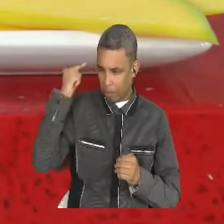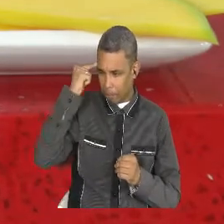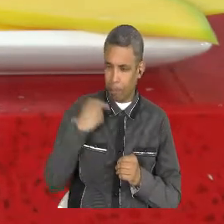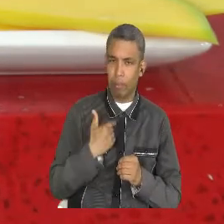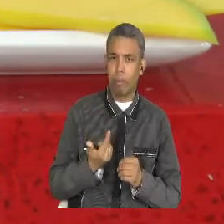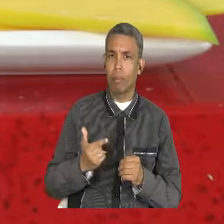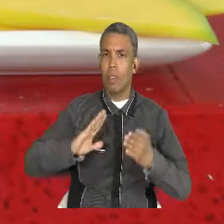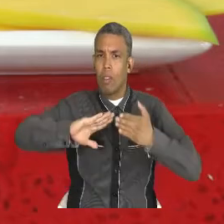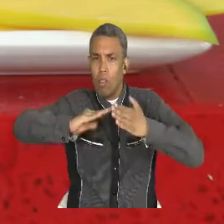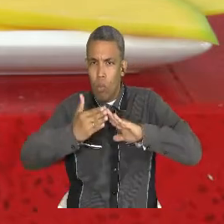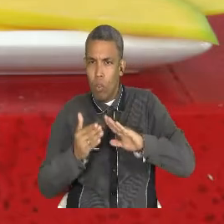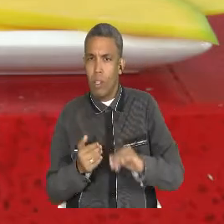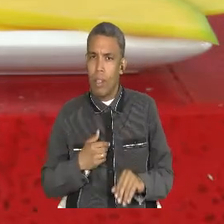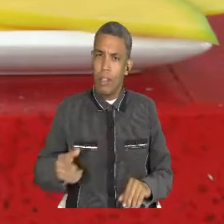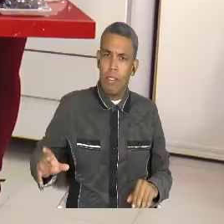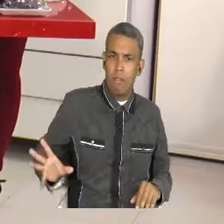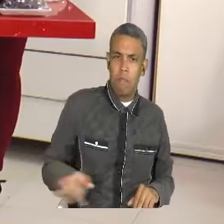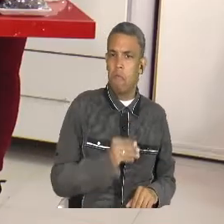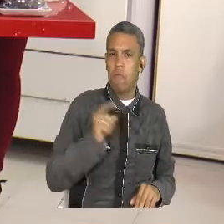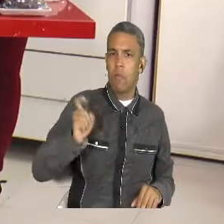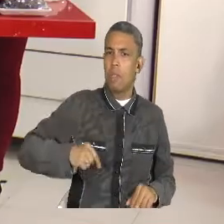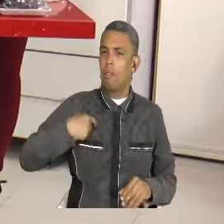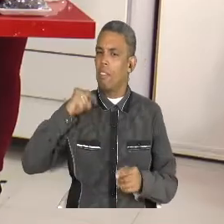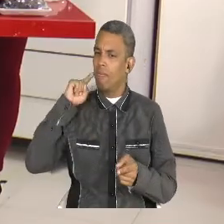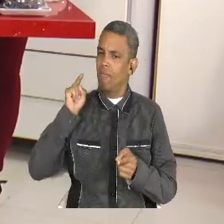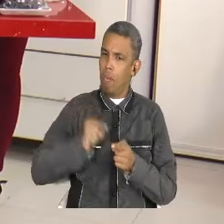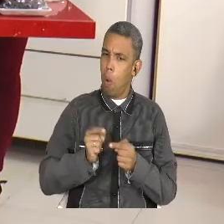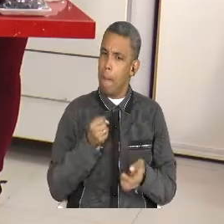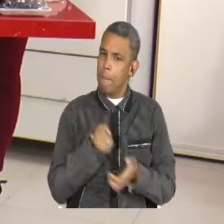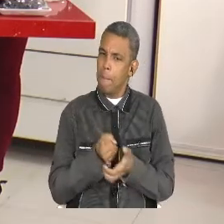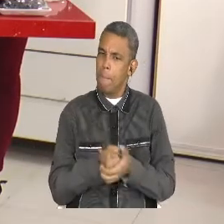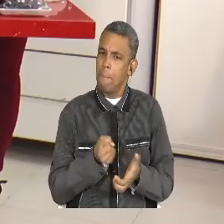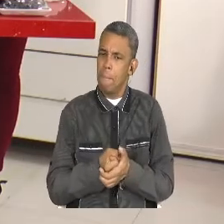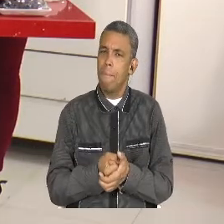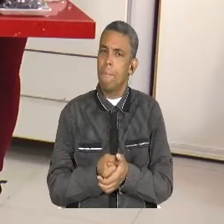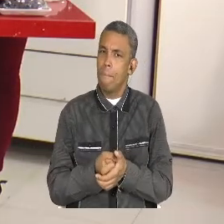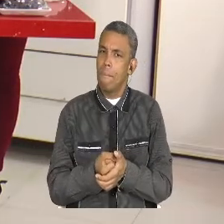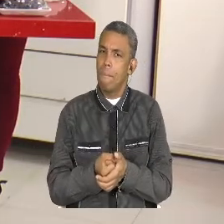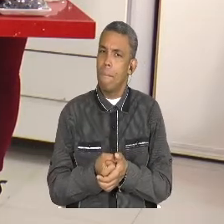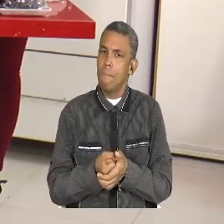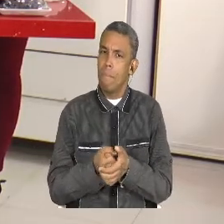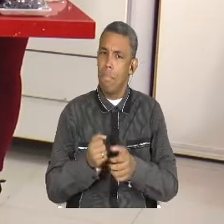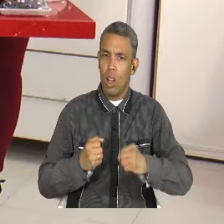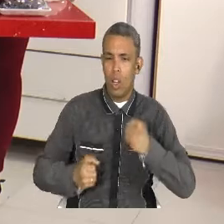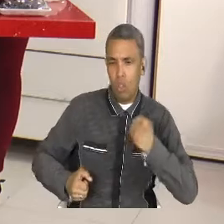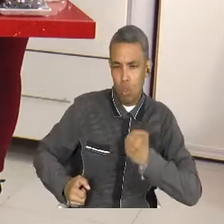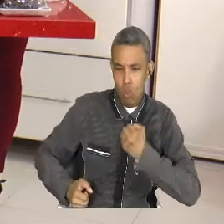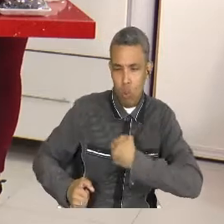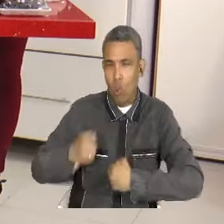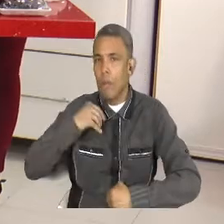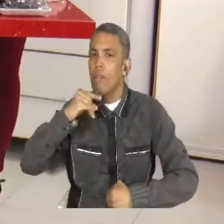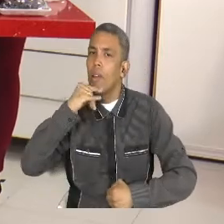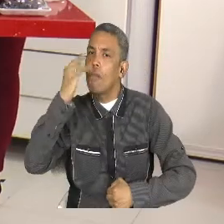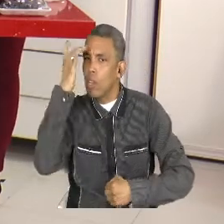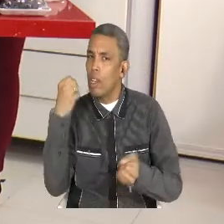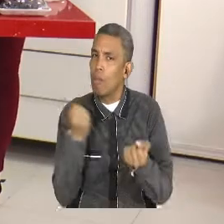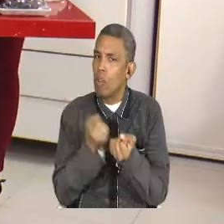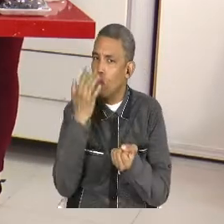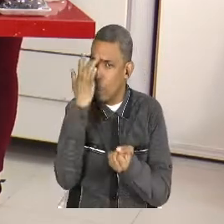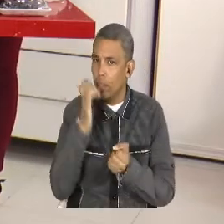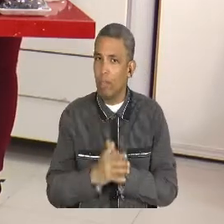a sus inquilinos de la Plaza de Mercado de Torcoroma? A ver, por lo uno, porque es una empresa netamente barranqueña, sí. Donde habemos más